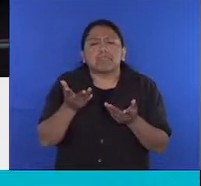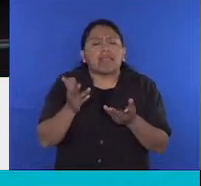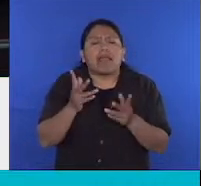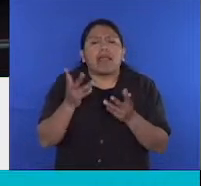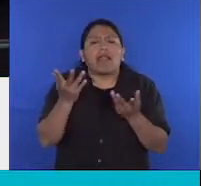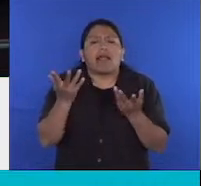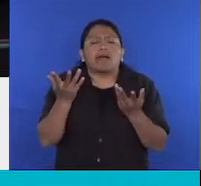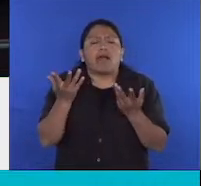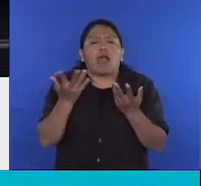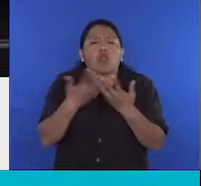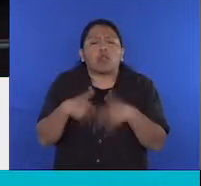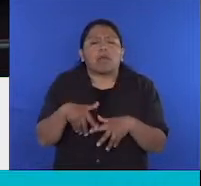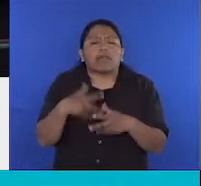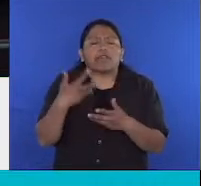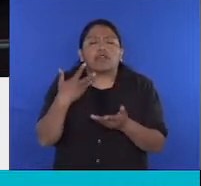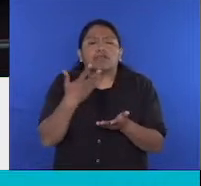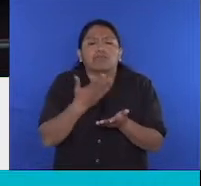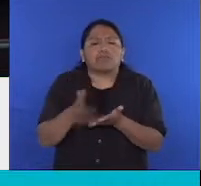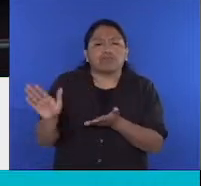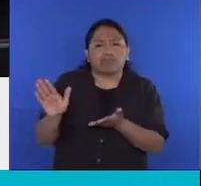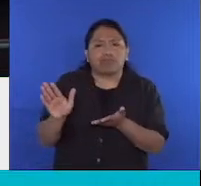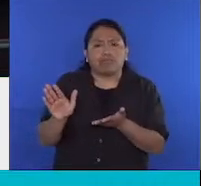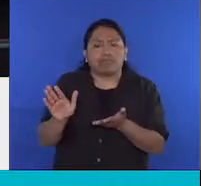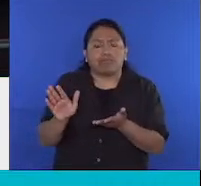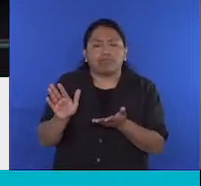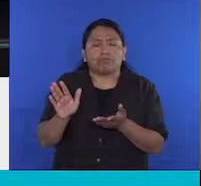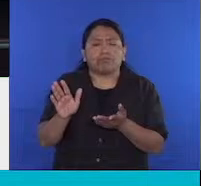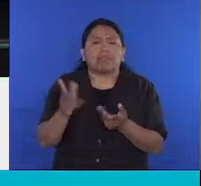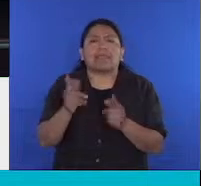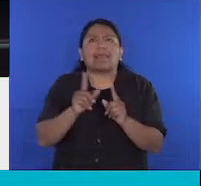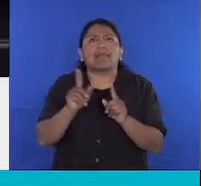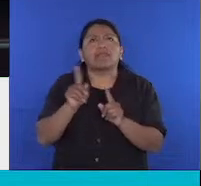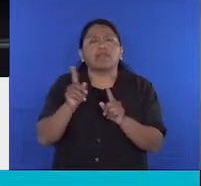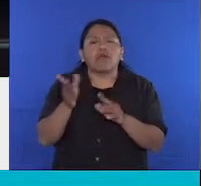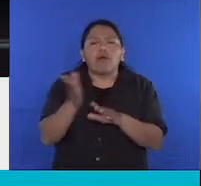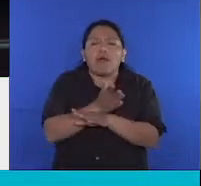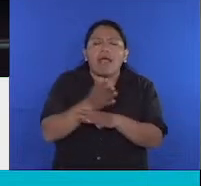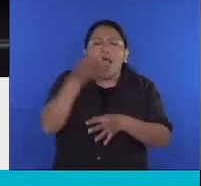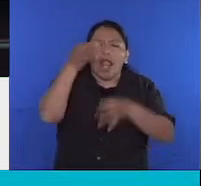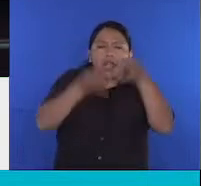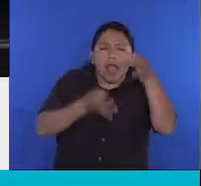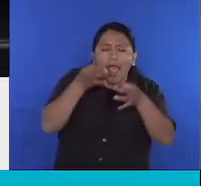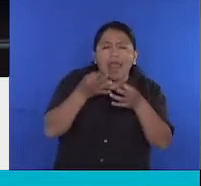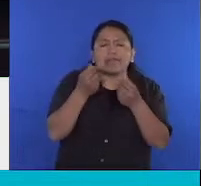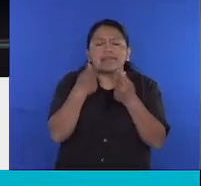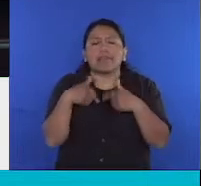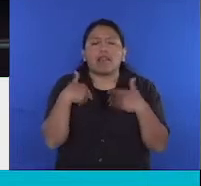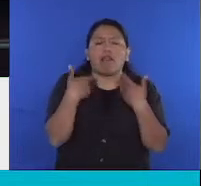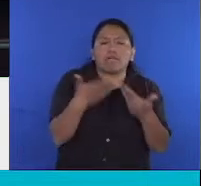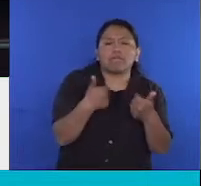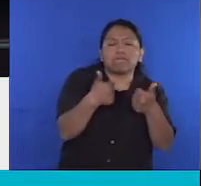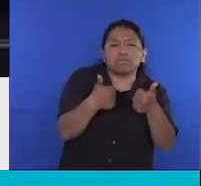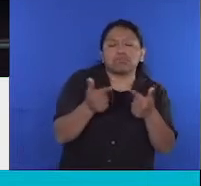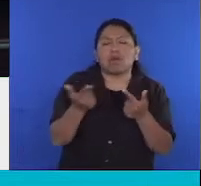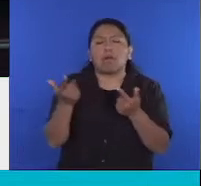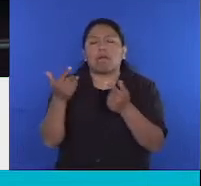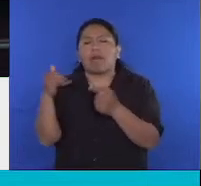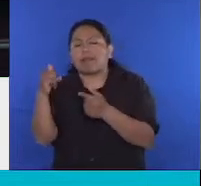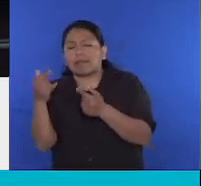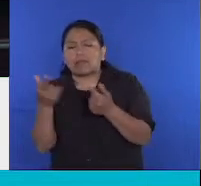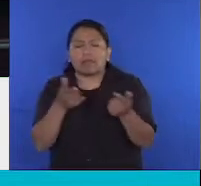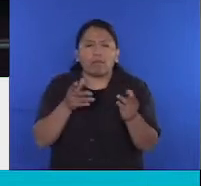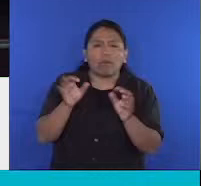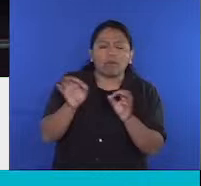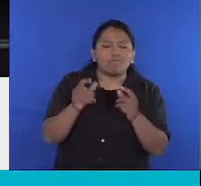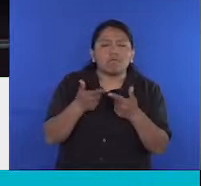están vinculados al análisis objetivo de los beneficios o de los perjuicios de un proyecto, sino a